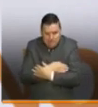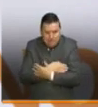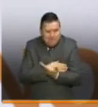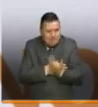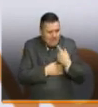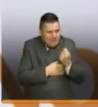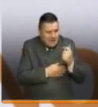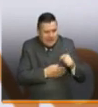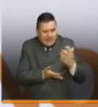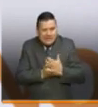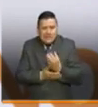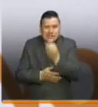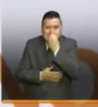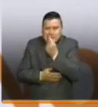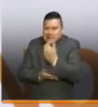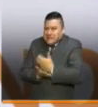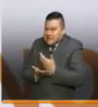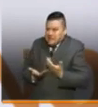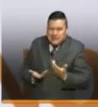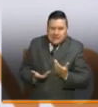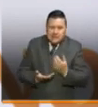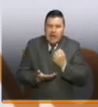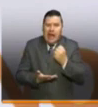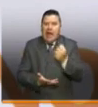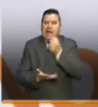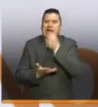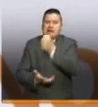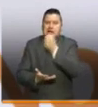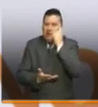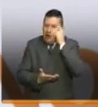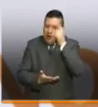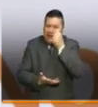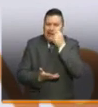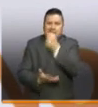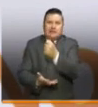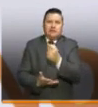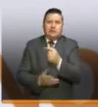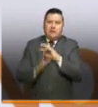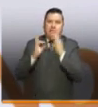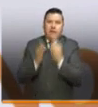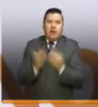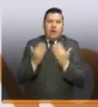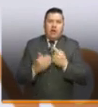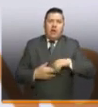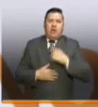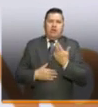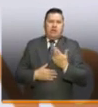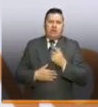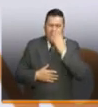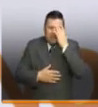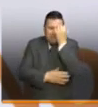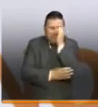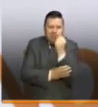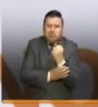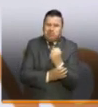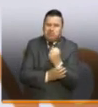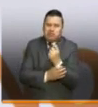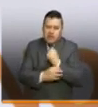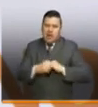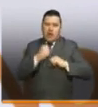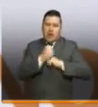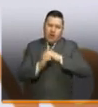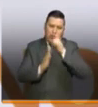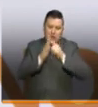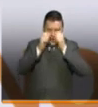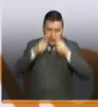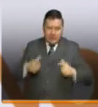seguridad alimentaria hice algunos casos particulares le permita a él y sus familias superar esta crisis con un apoyo concreto